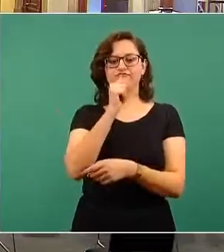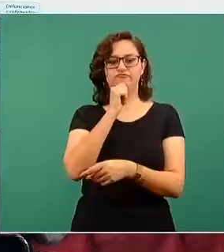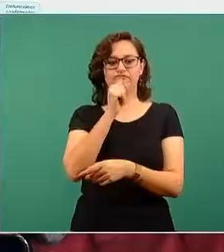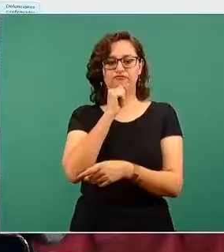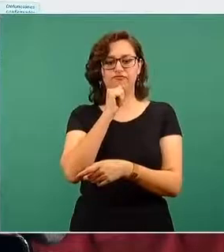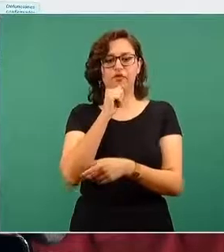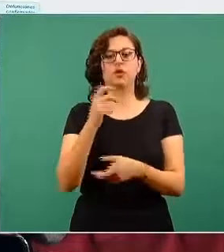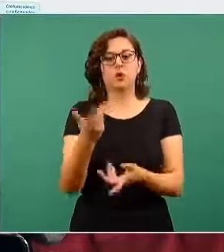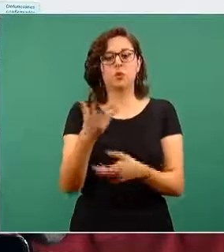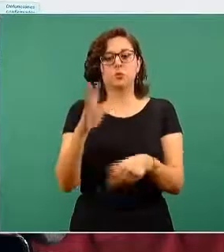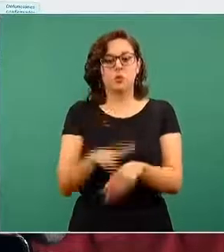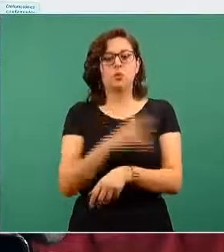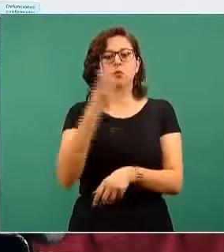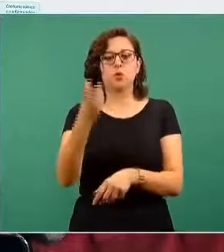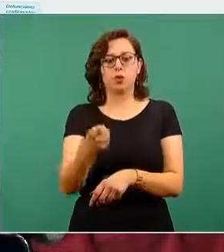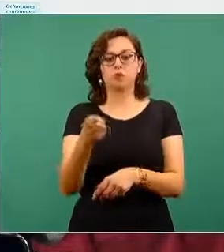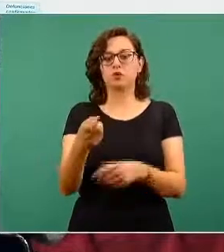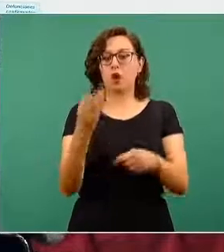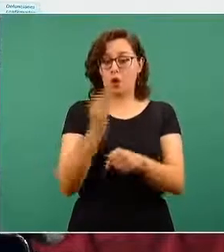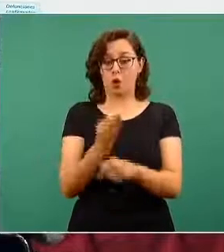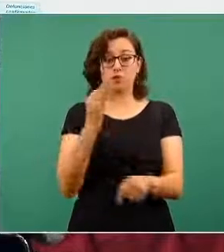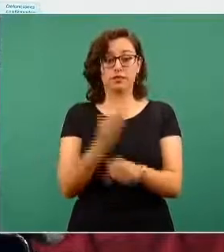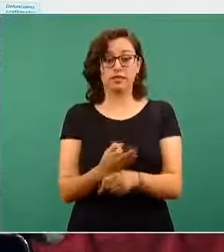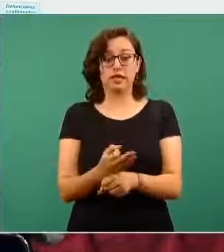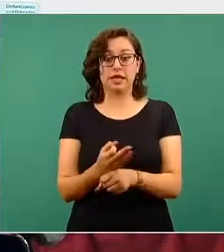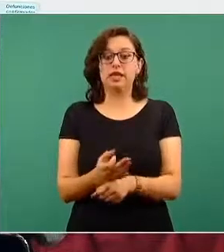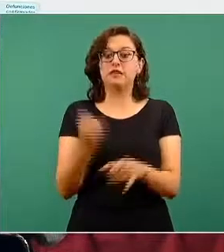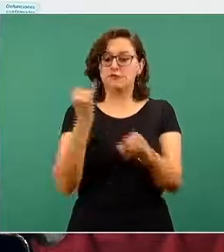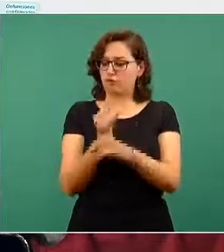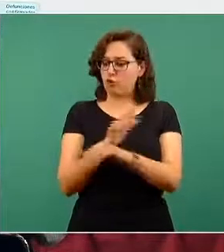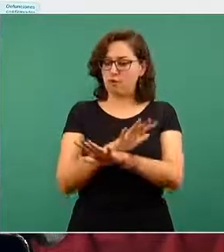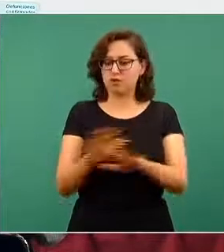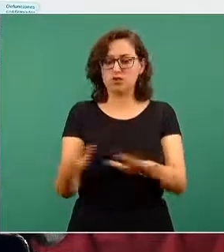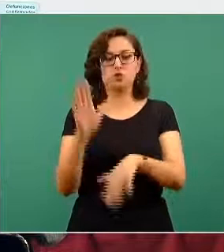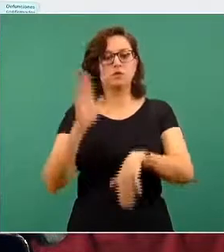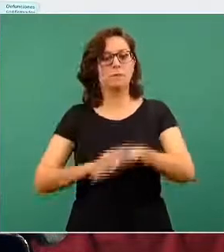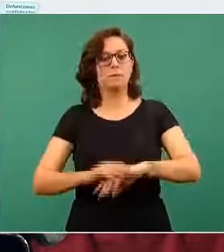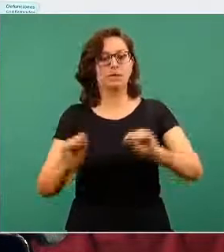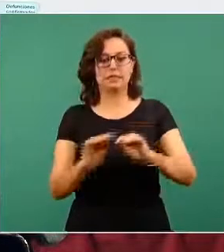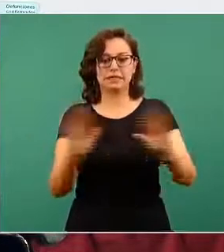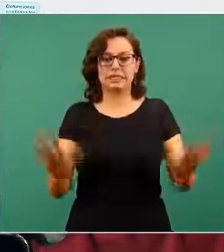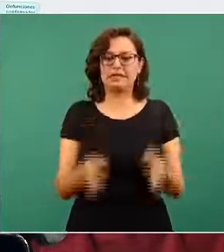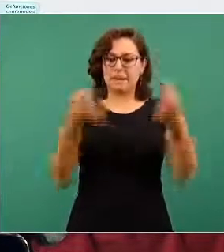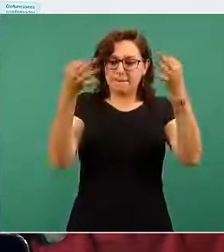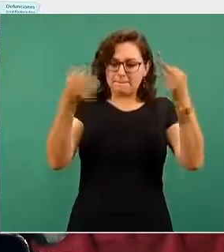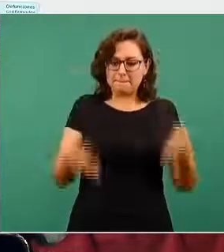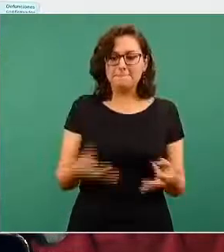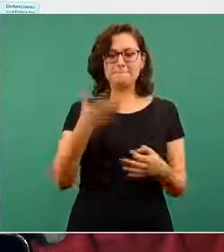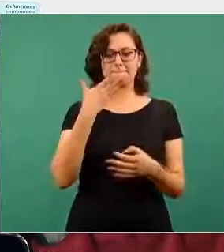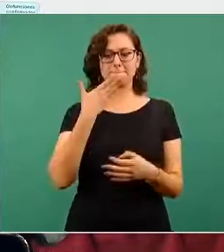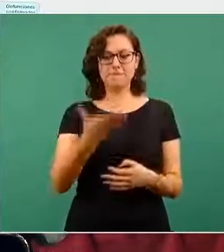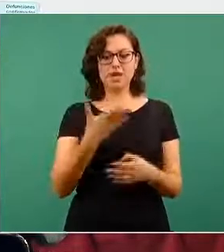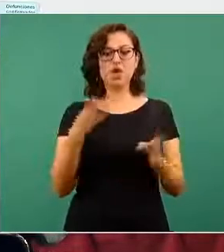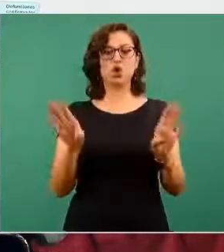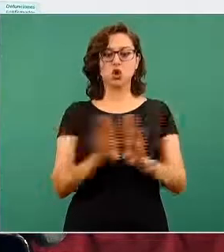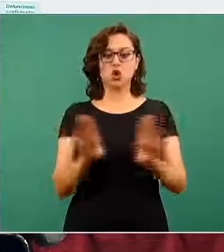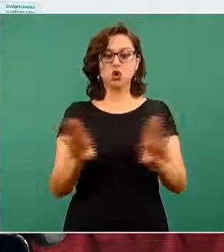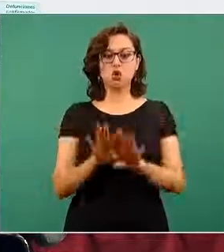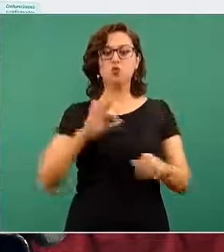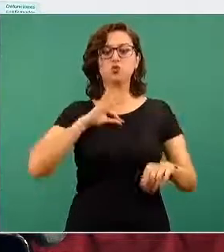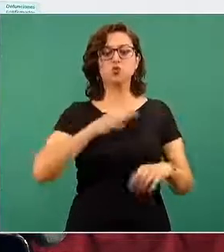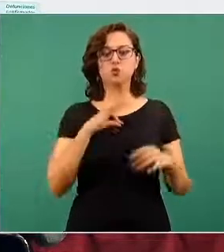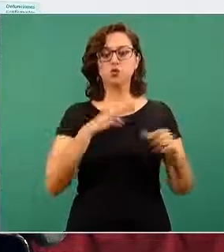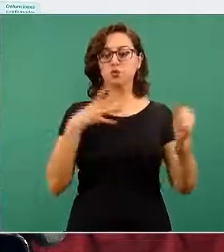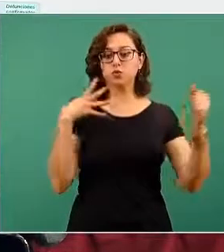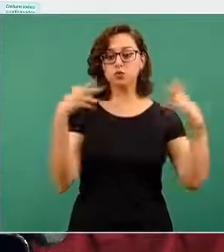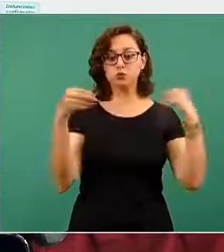obviamente mucho más válidos para efectos de precisamente poder observar cuál es el comportamiento de la epidemia, que es